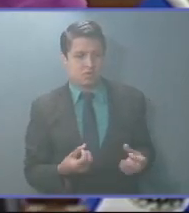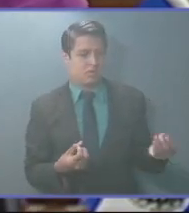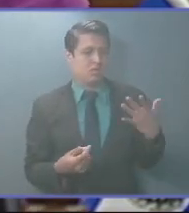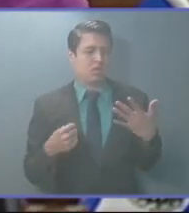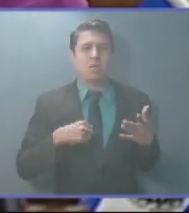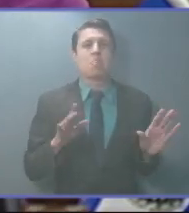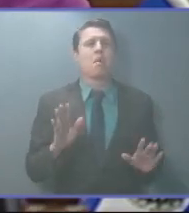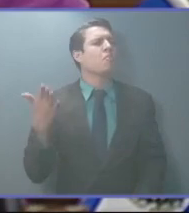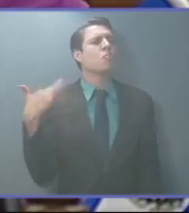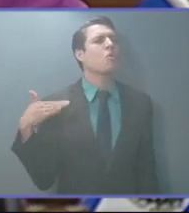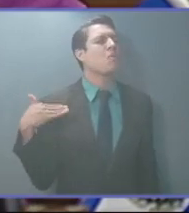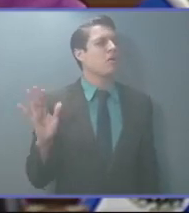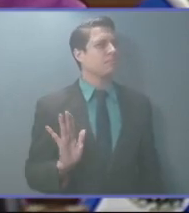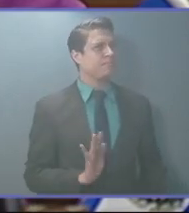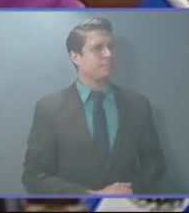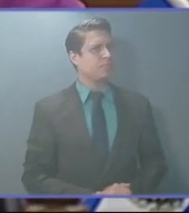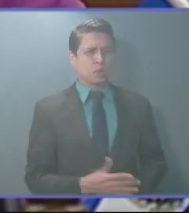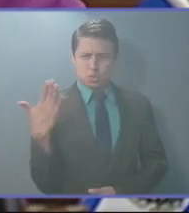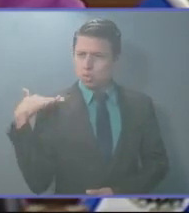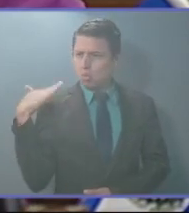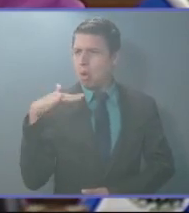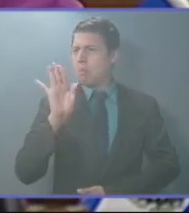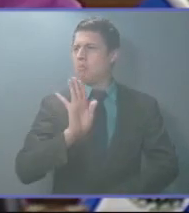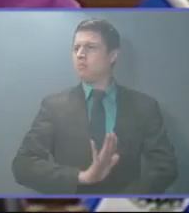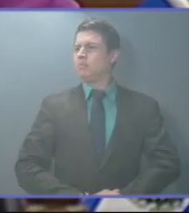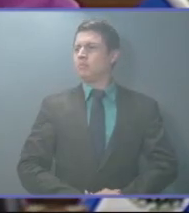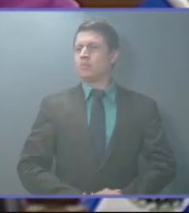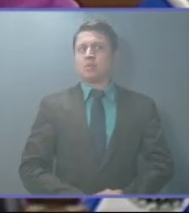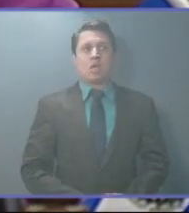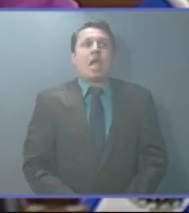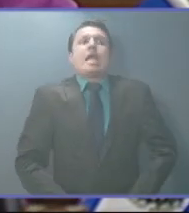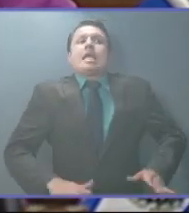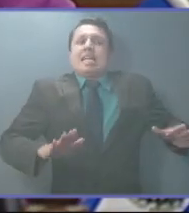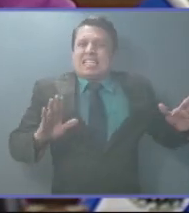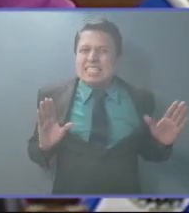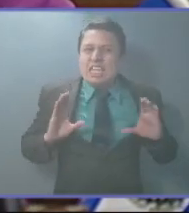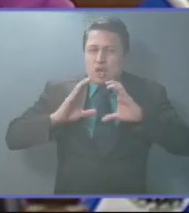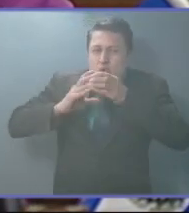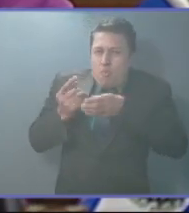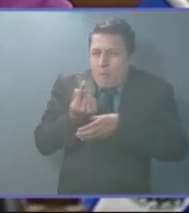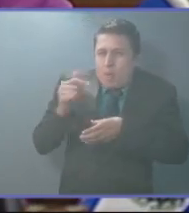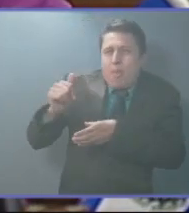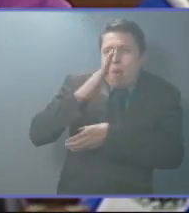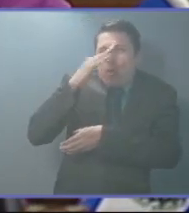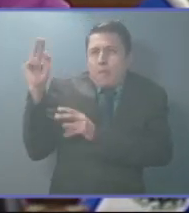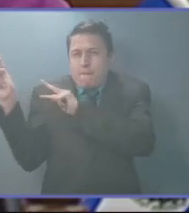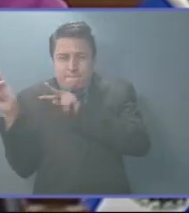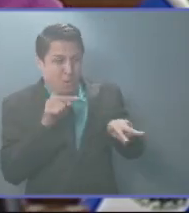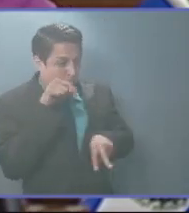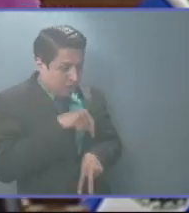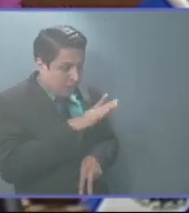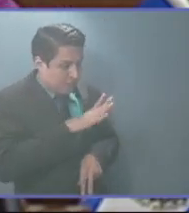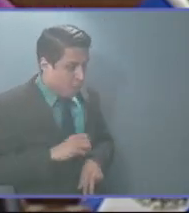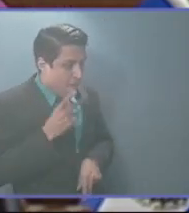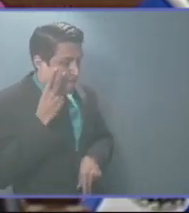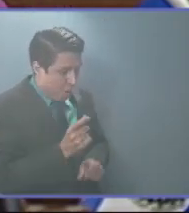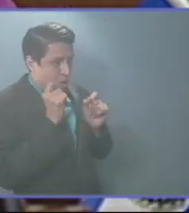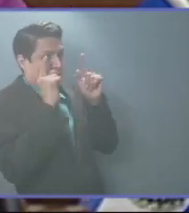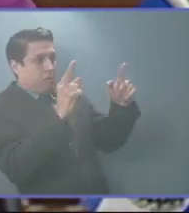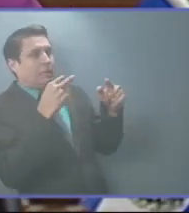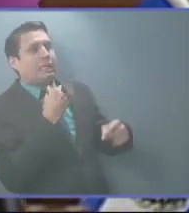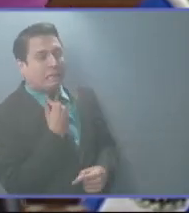pasó algo muy normal si ellos se han alertado eso no fue normal señor ministro